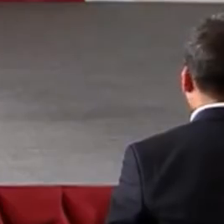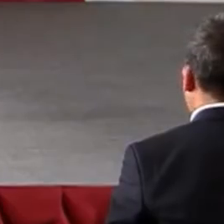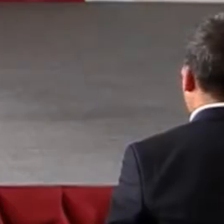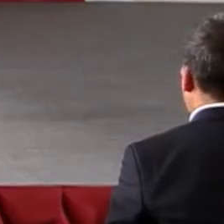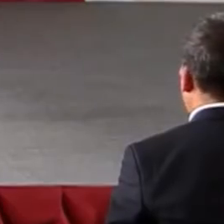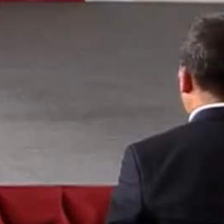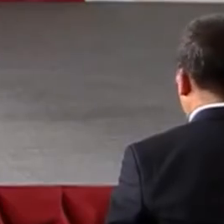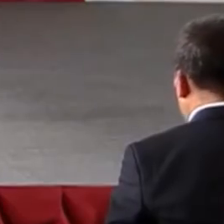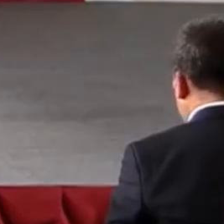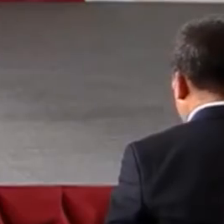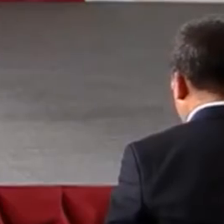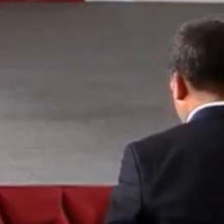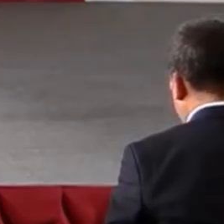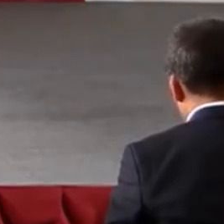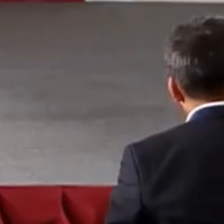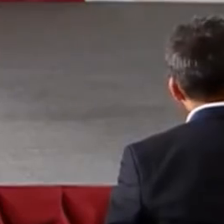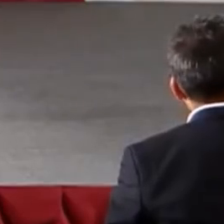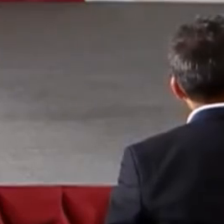la